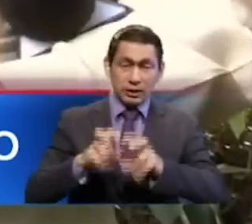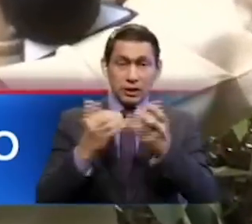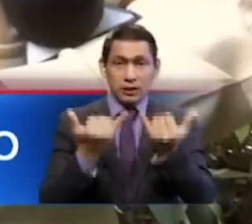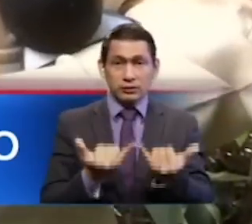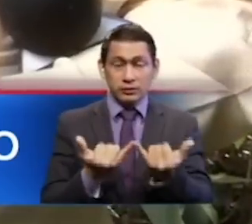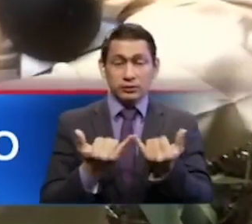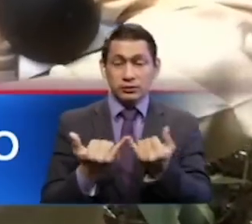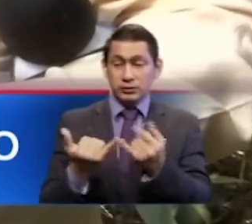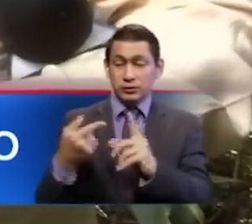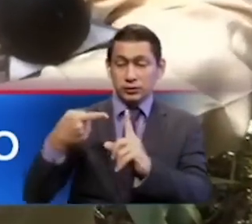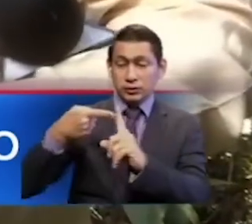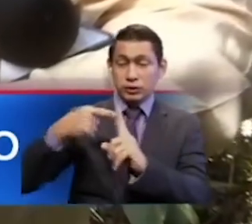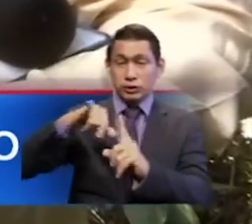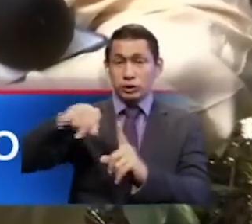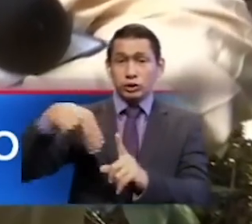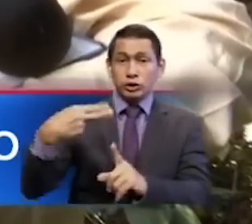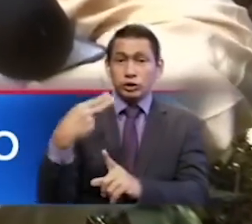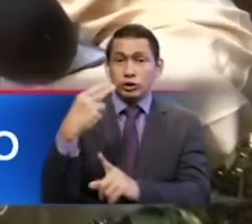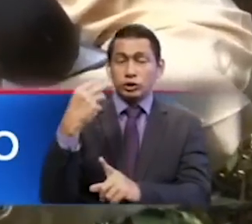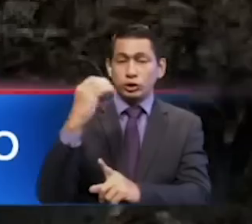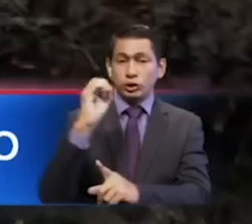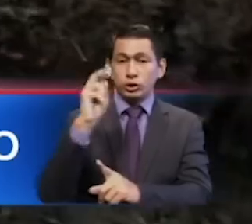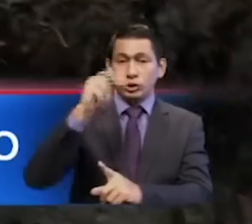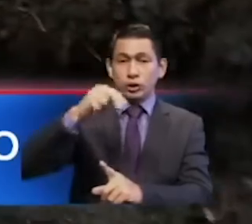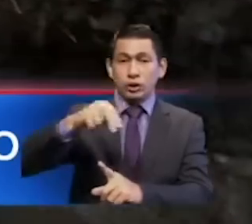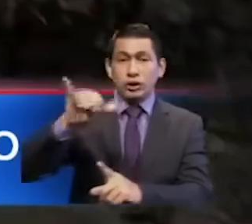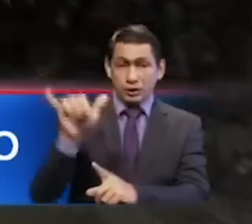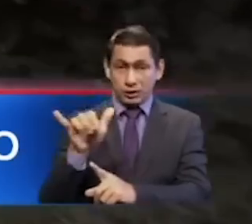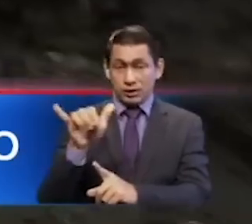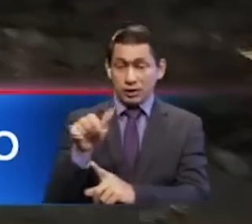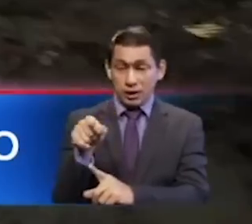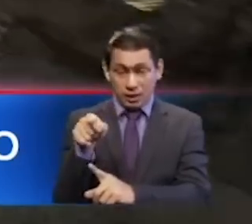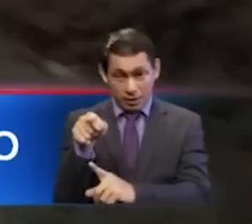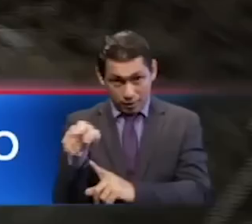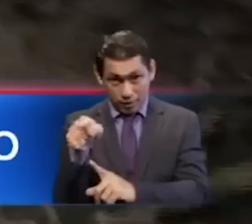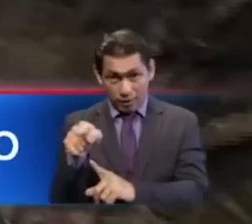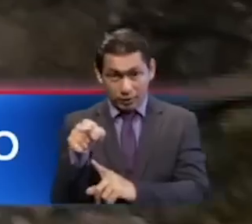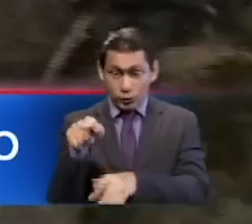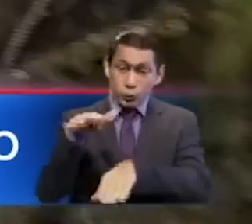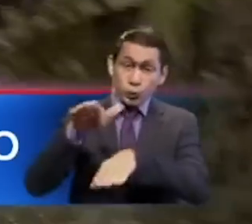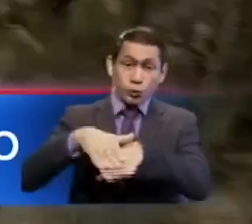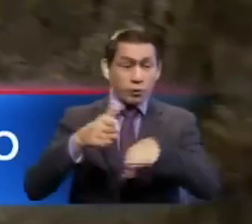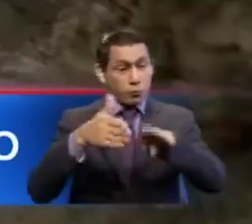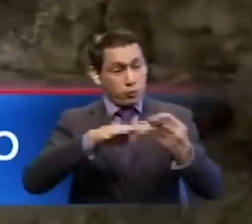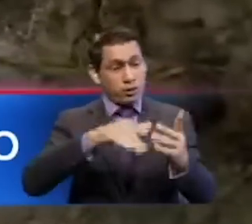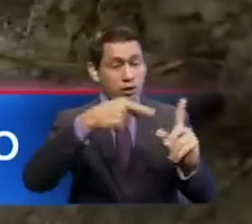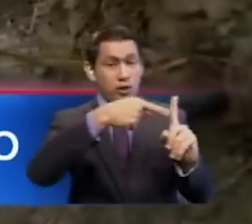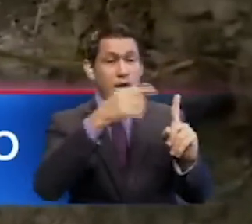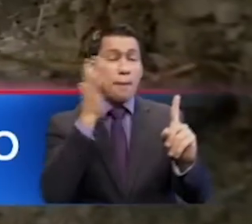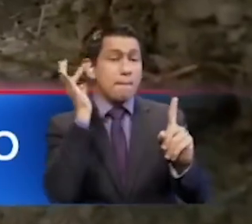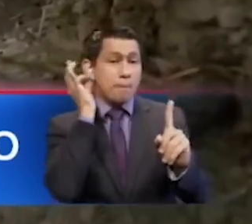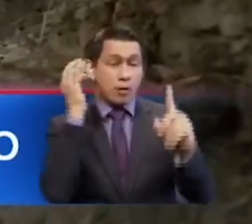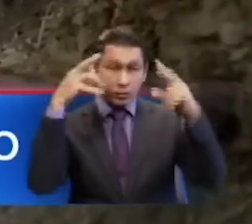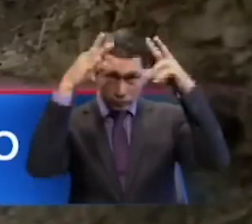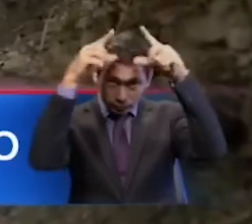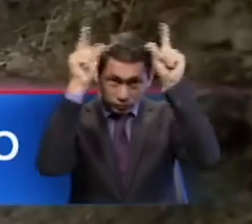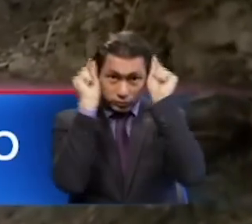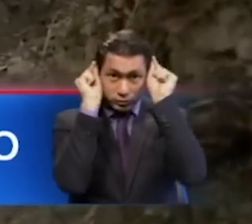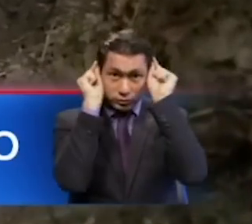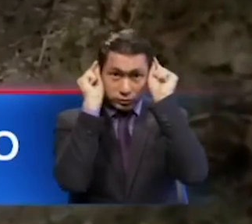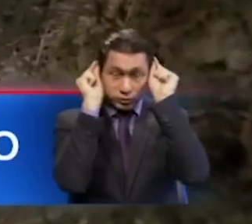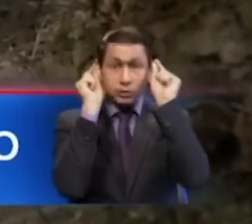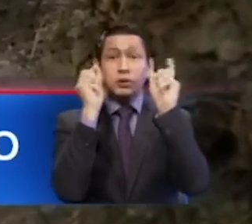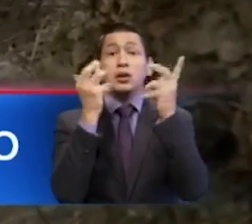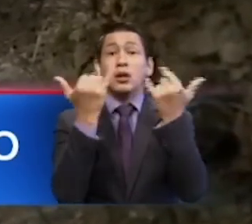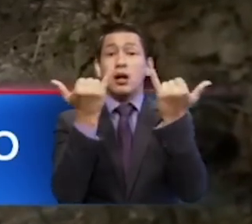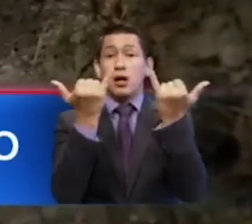C. confesó el crimen cuando le mostraron los videos donde se ve que lleva el cuerpo despedazado al lugar donde lo enterró. El asesino padece de esquizofrenia, una